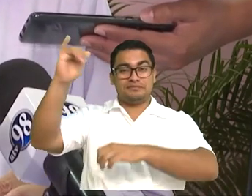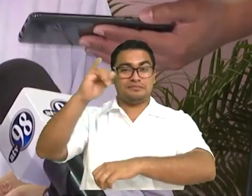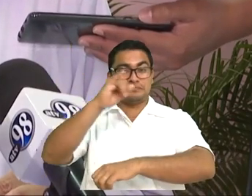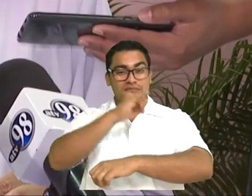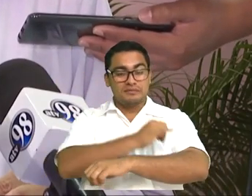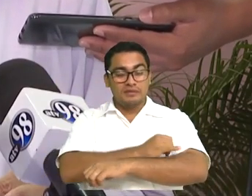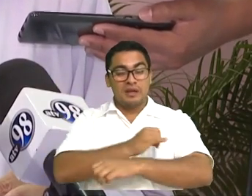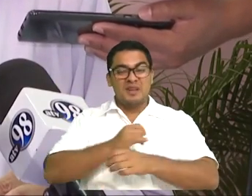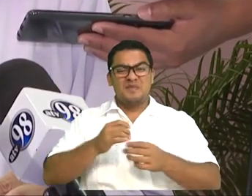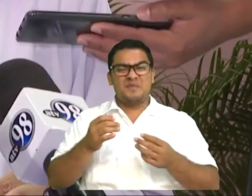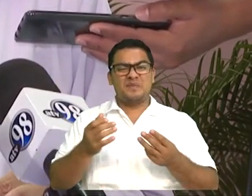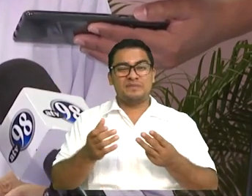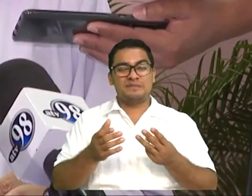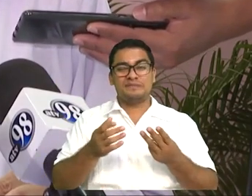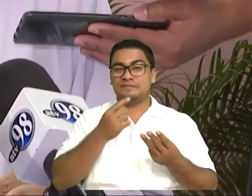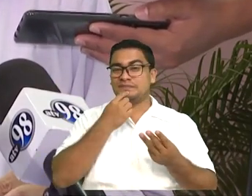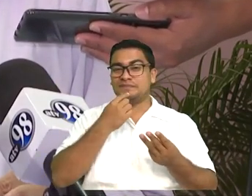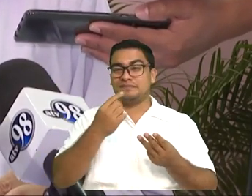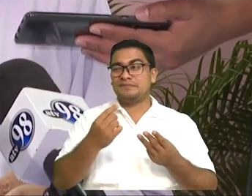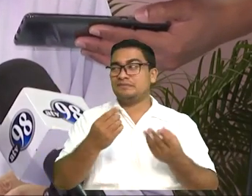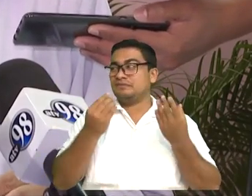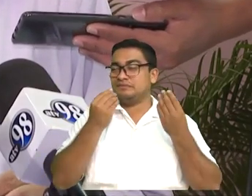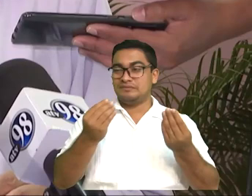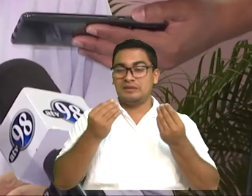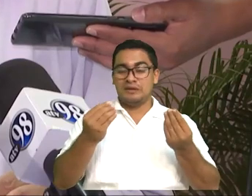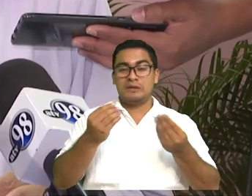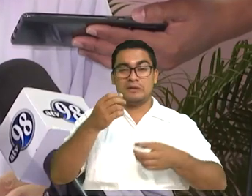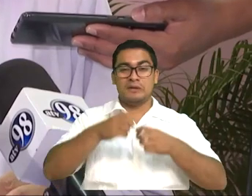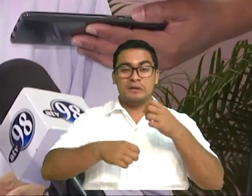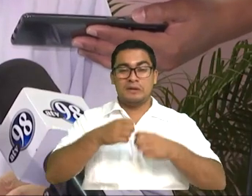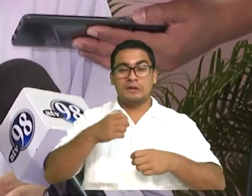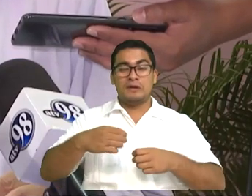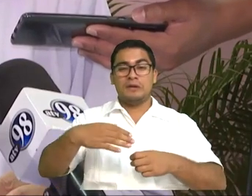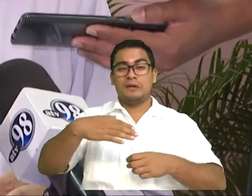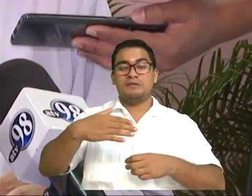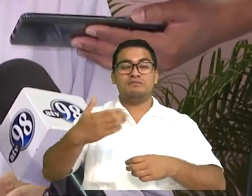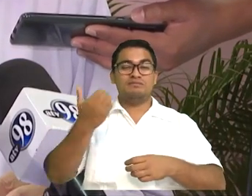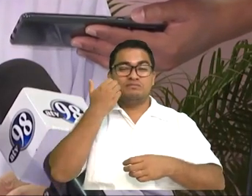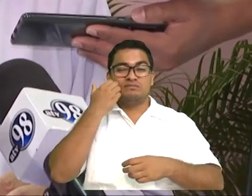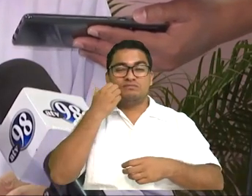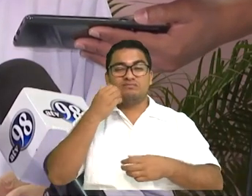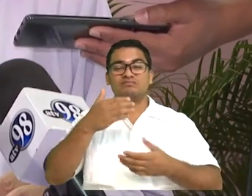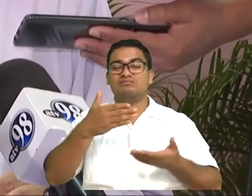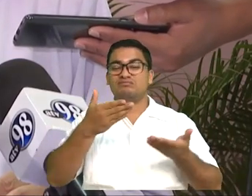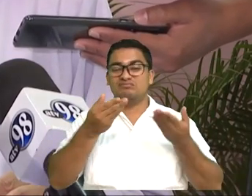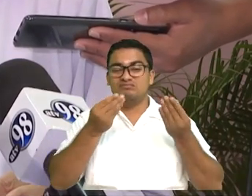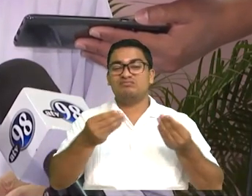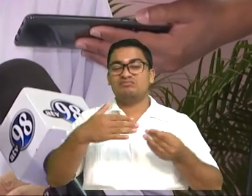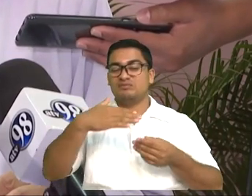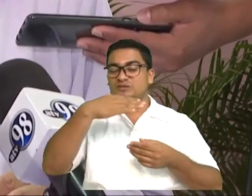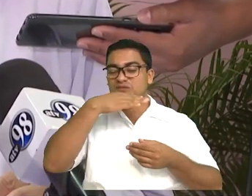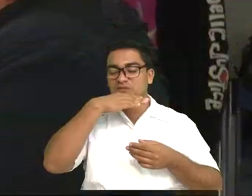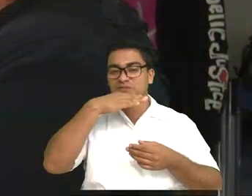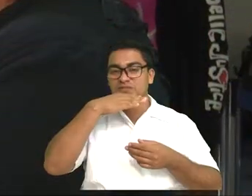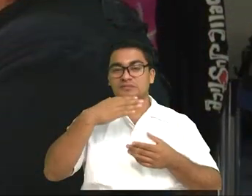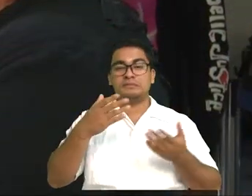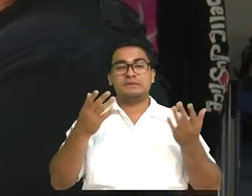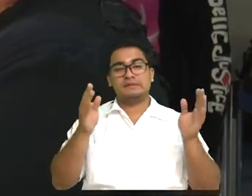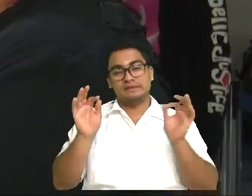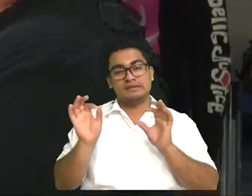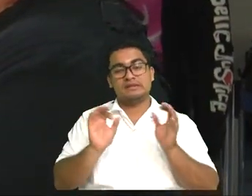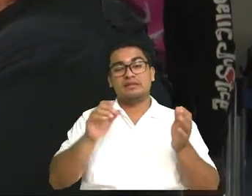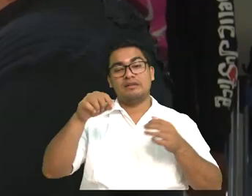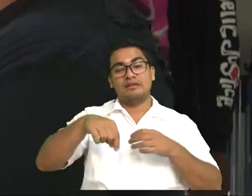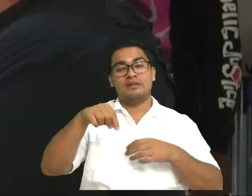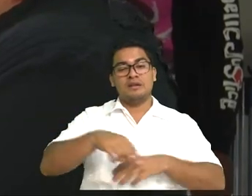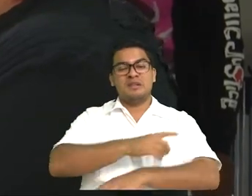Estados Unidos, que tiene múltiples afectaciones crónicas y se encuentra delicado. Hasta